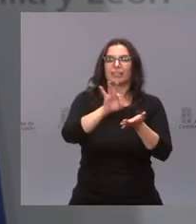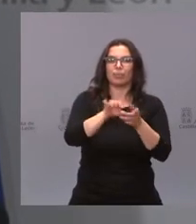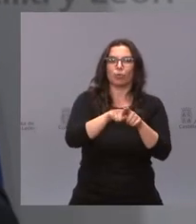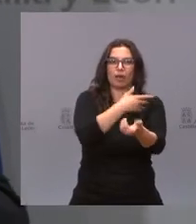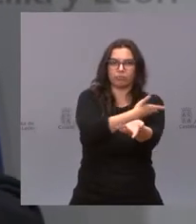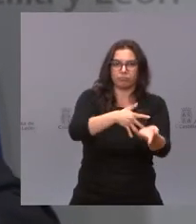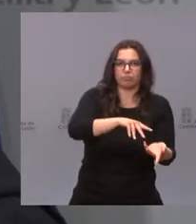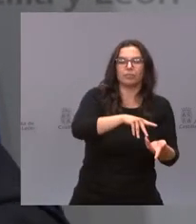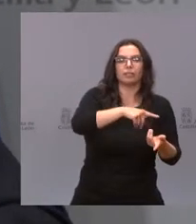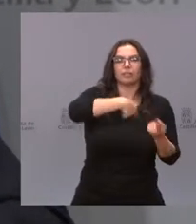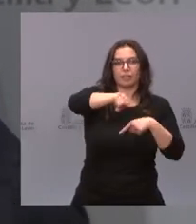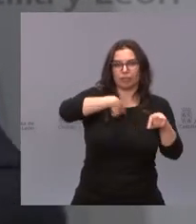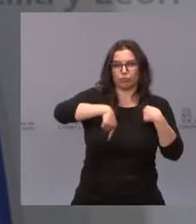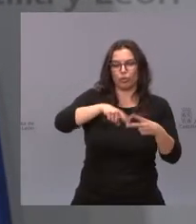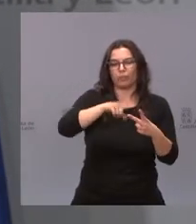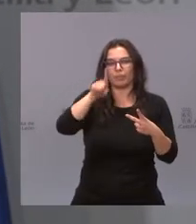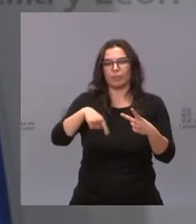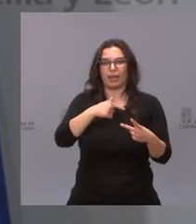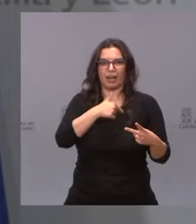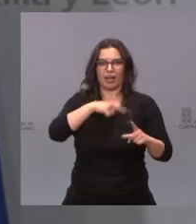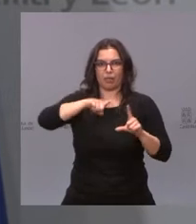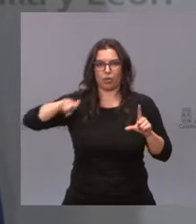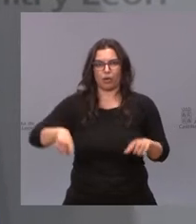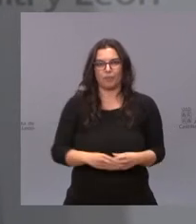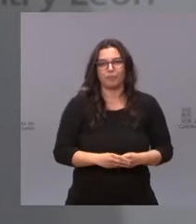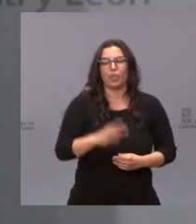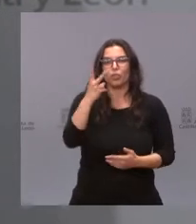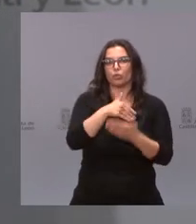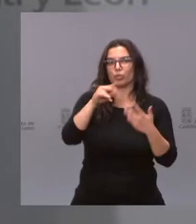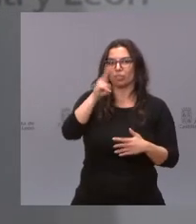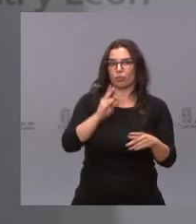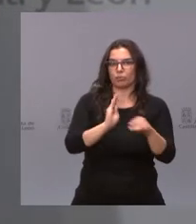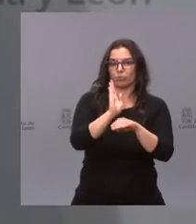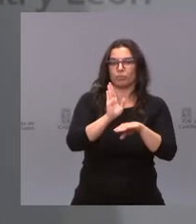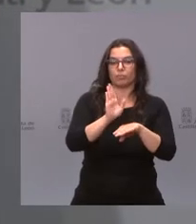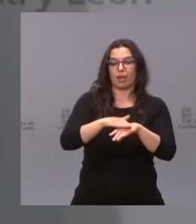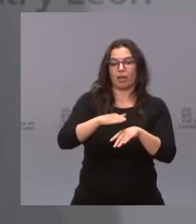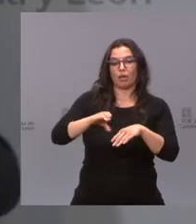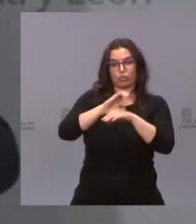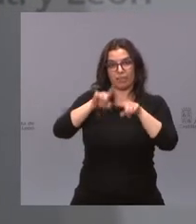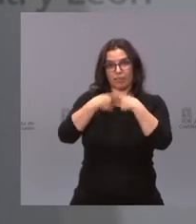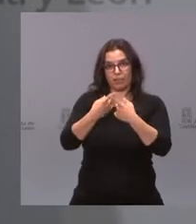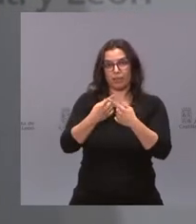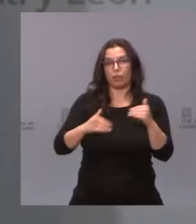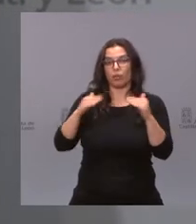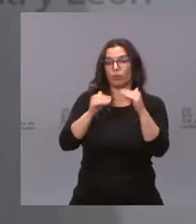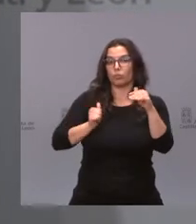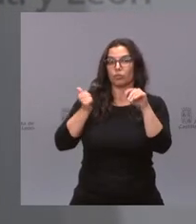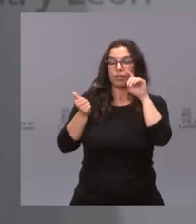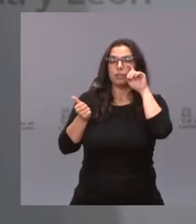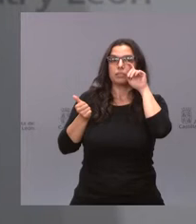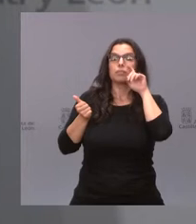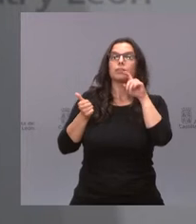cardiología. Se aprueban 2 millones de euros para financiar desde la Consejería de Familia, de Igualdad y